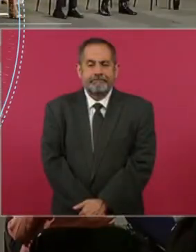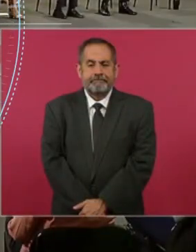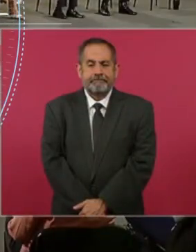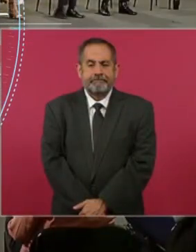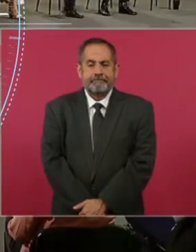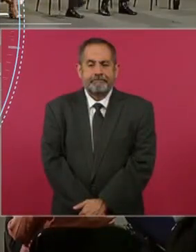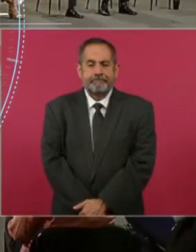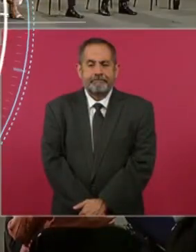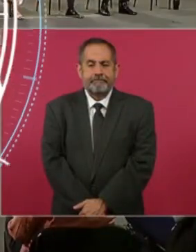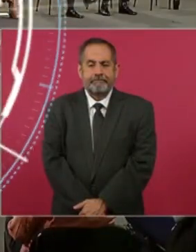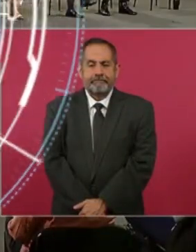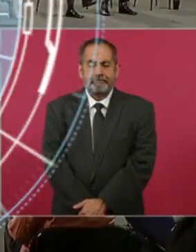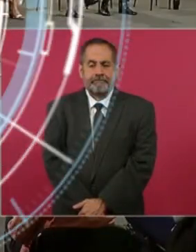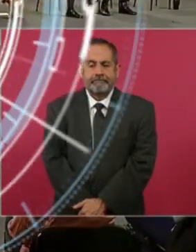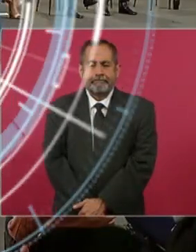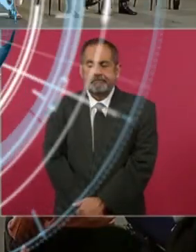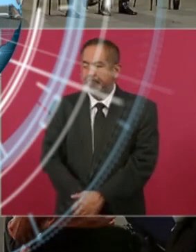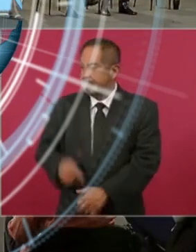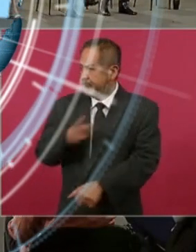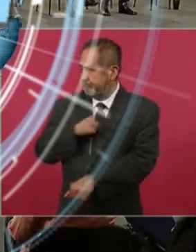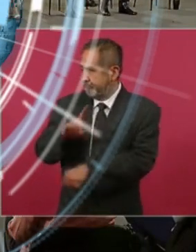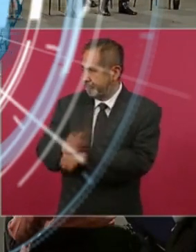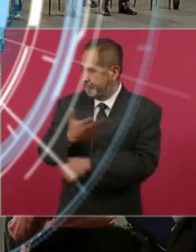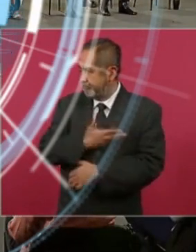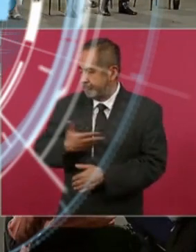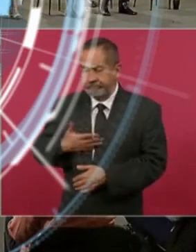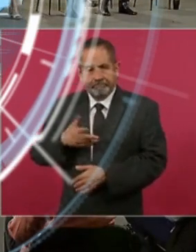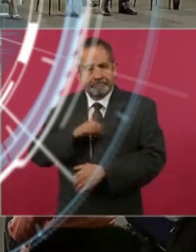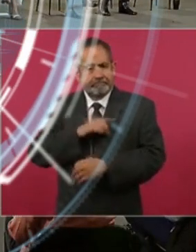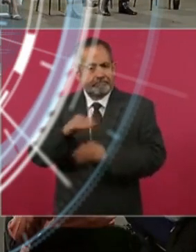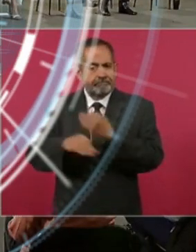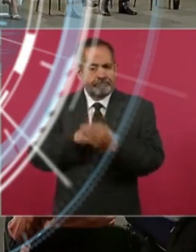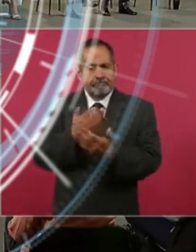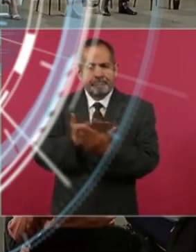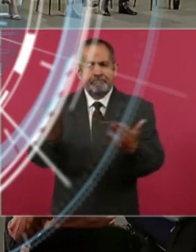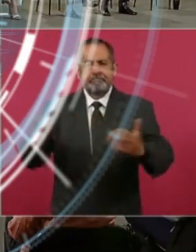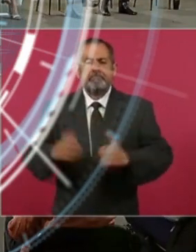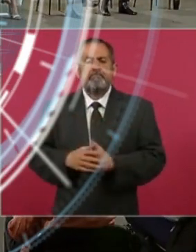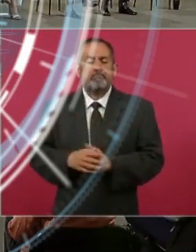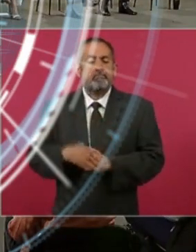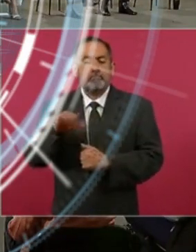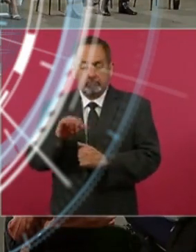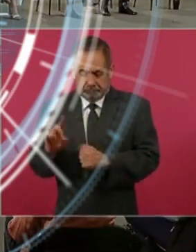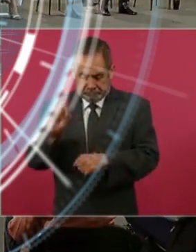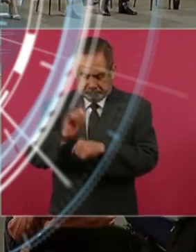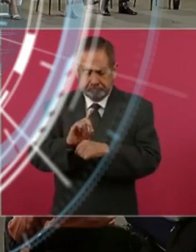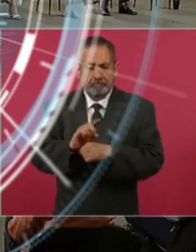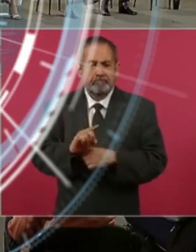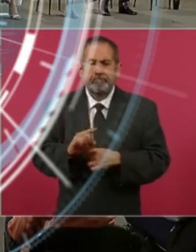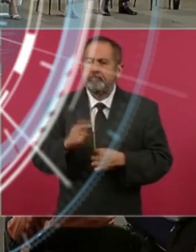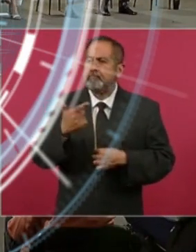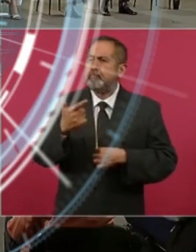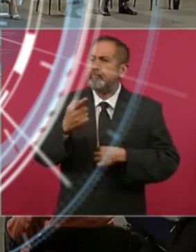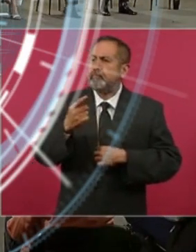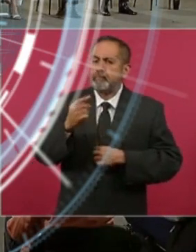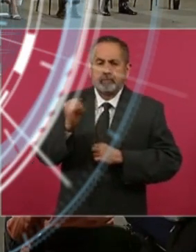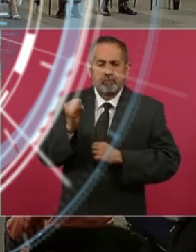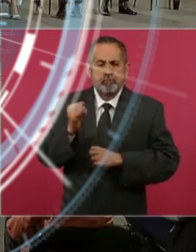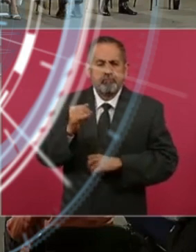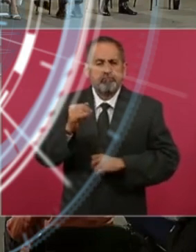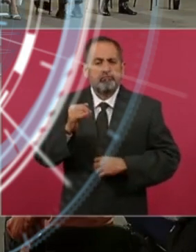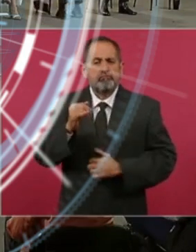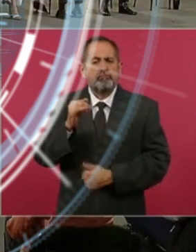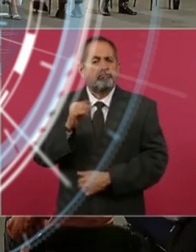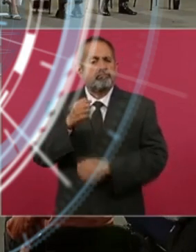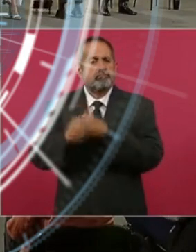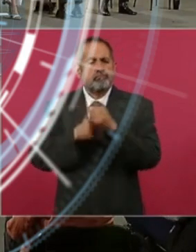Buenos días, señor presidente. Buenos días a todas, a todos. Hoy es siete de junio de dos mil veintitrés. Esta es la